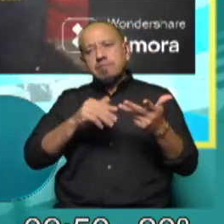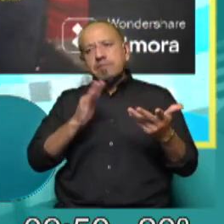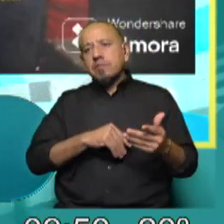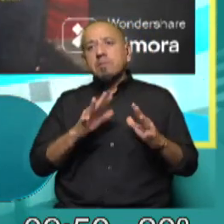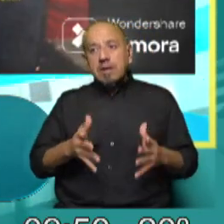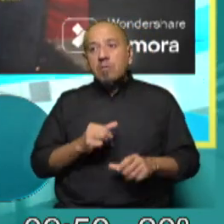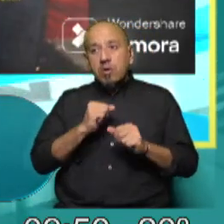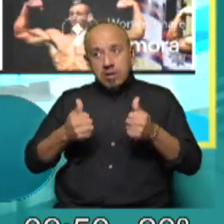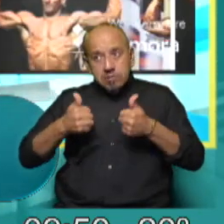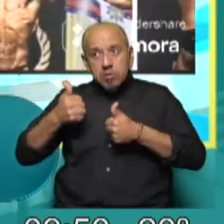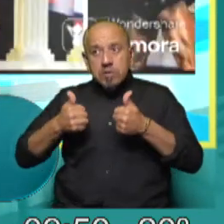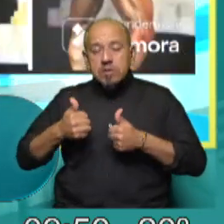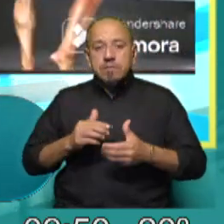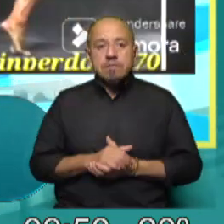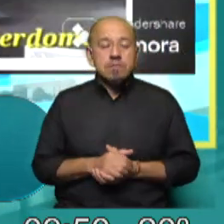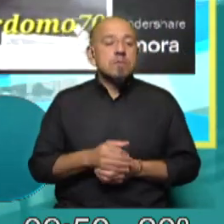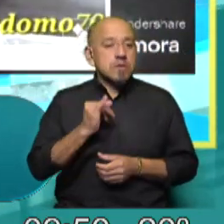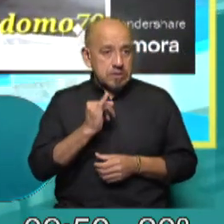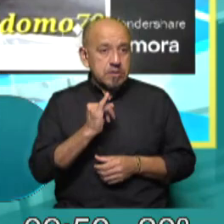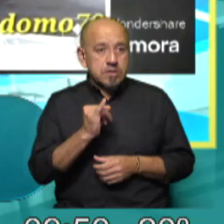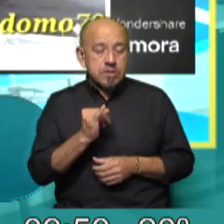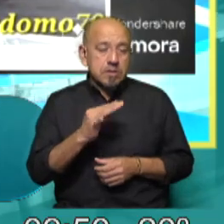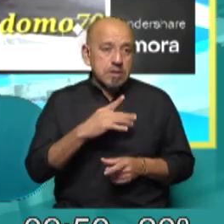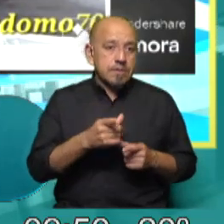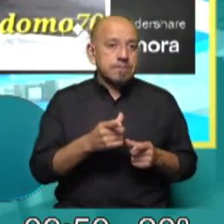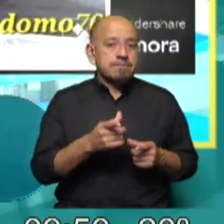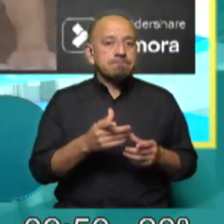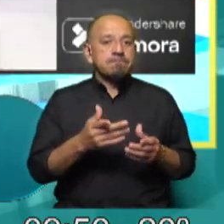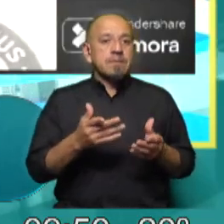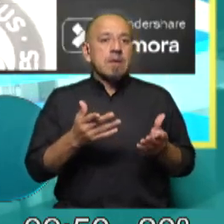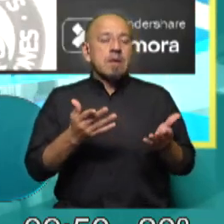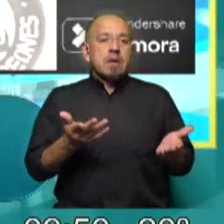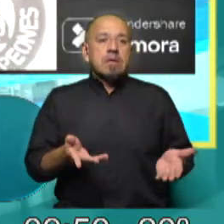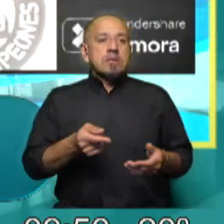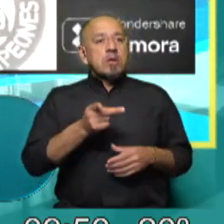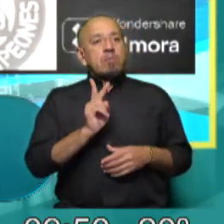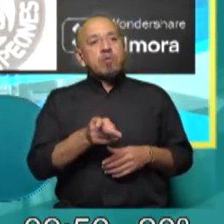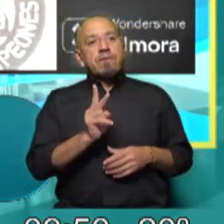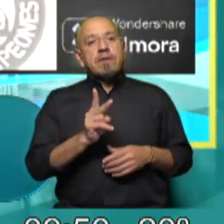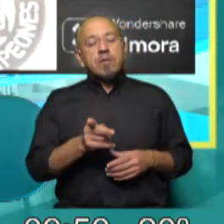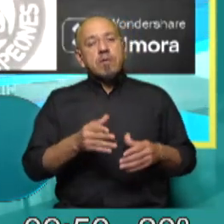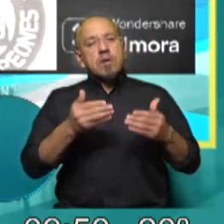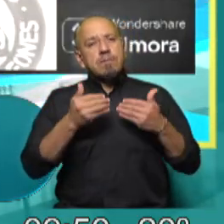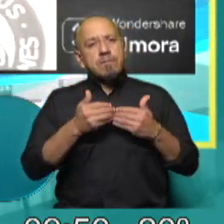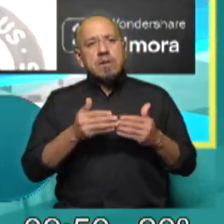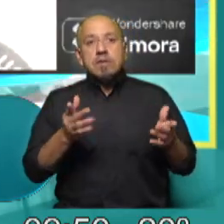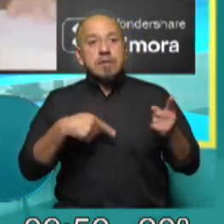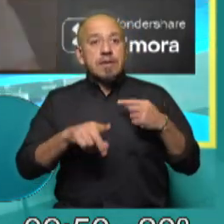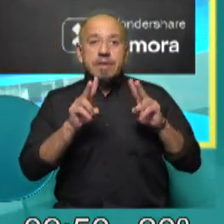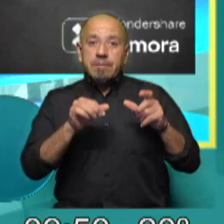de competencia. Sí, exacto, exacto. La prohibición empieza desde la